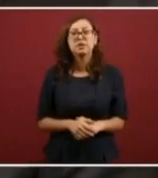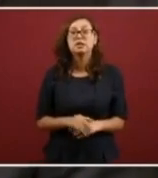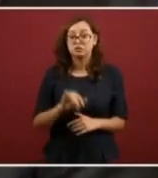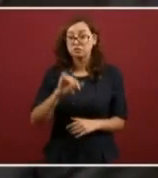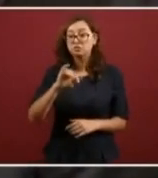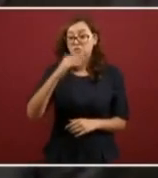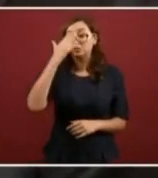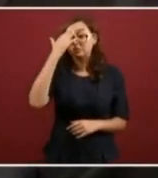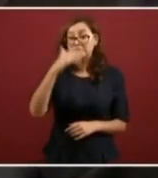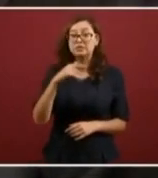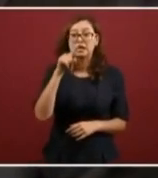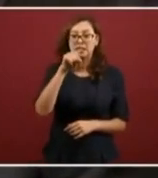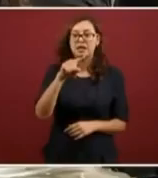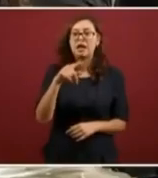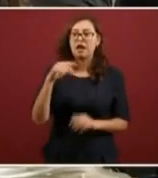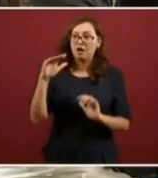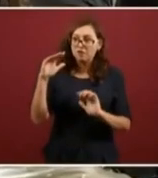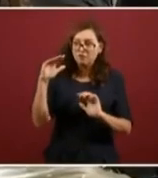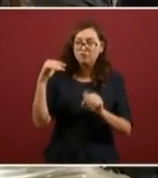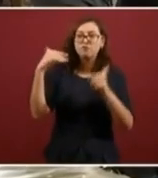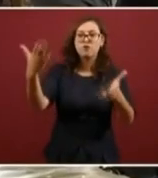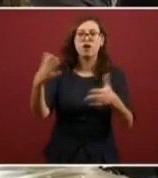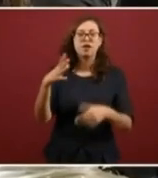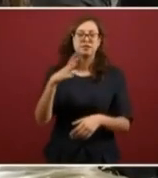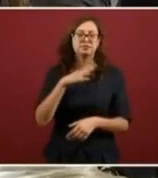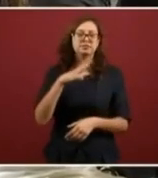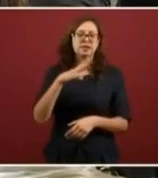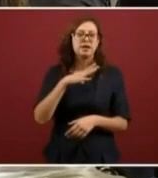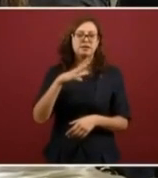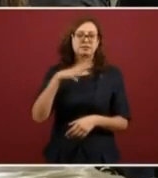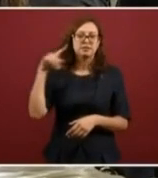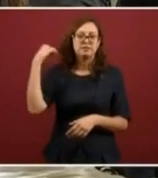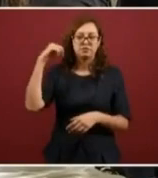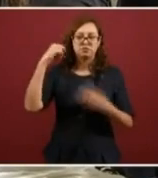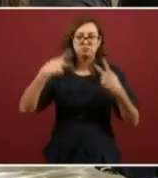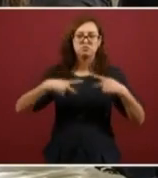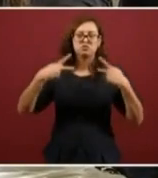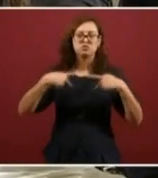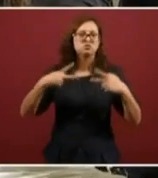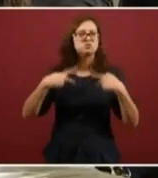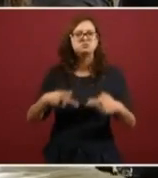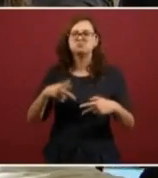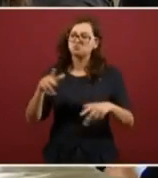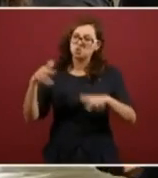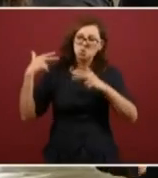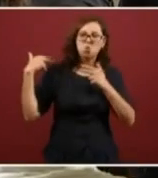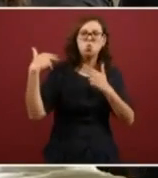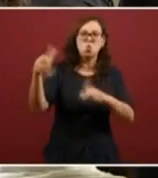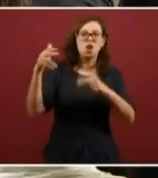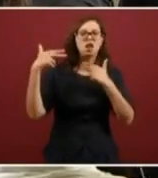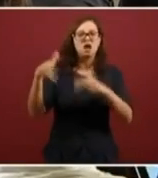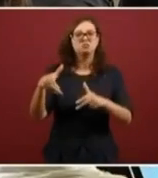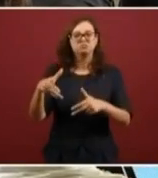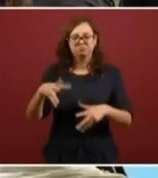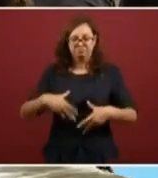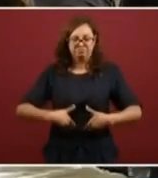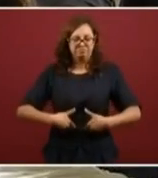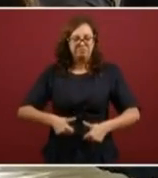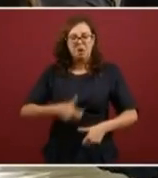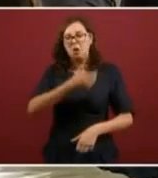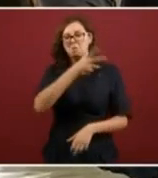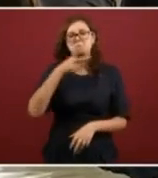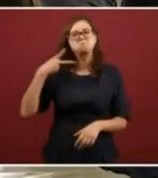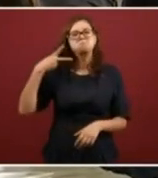paisanos tabasqueños que están aquí en una huelga de hambre, que ya los están